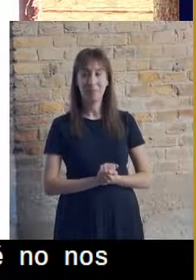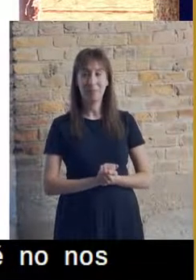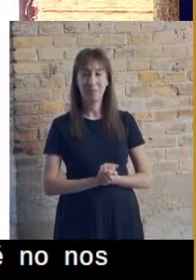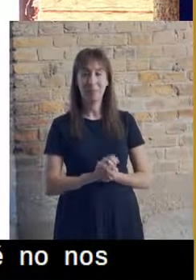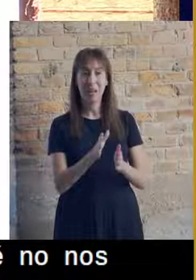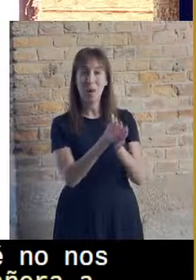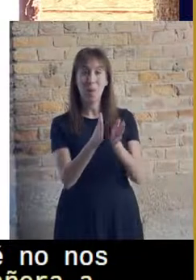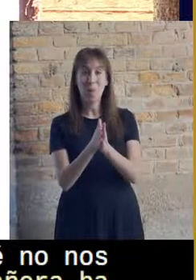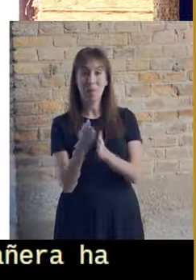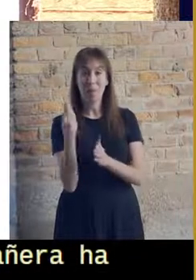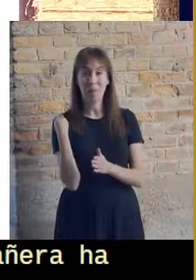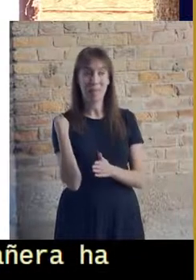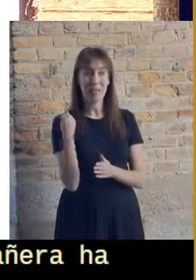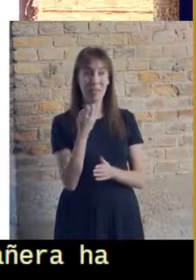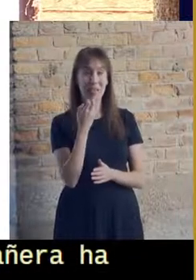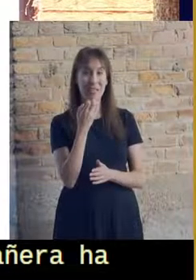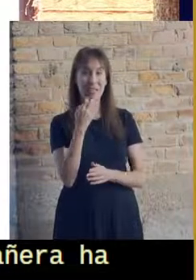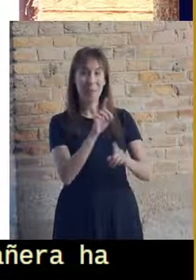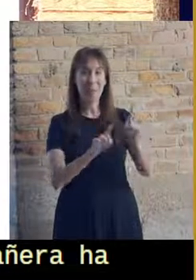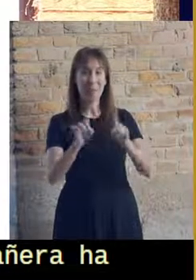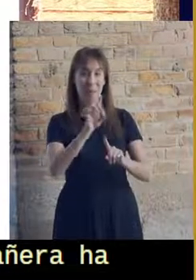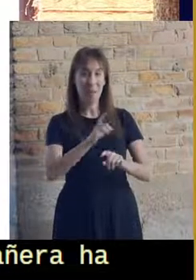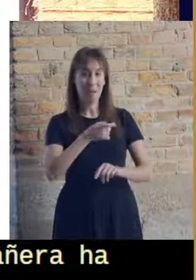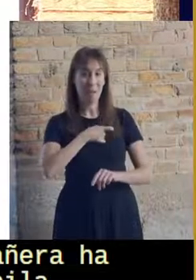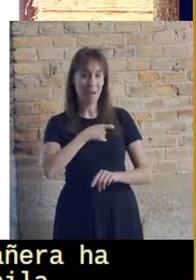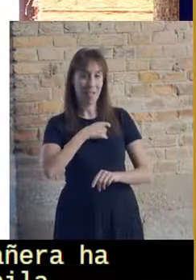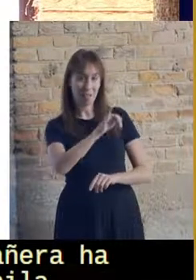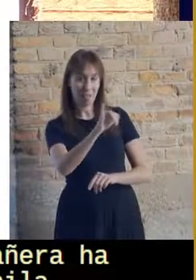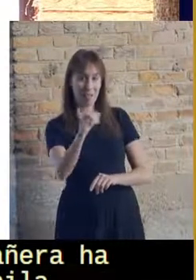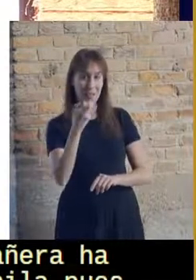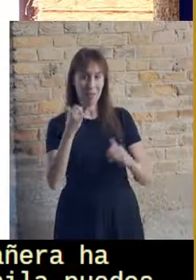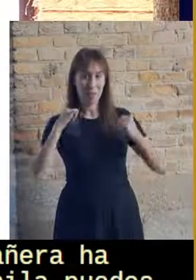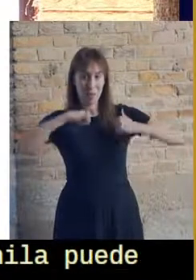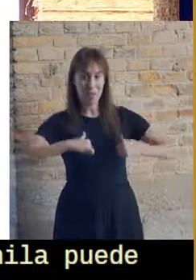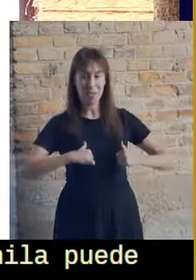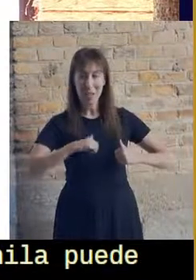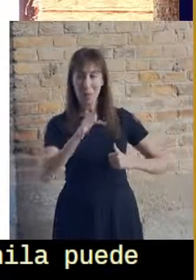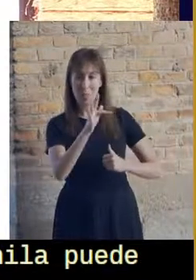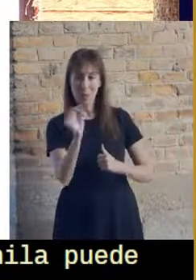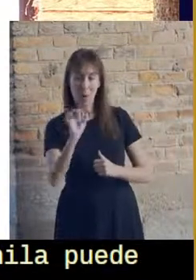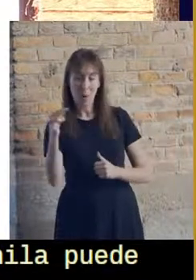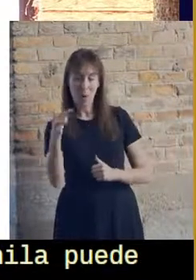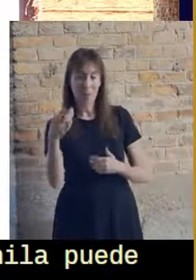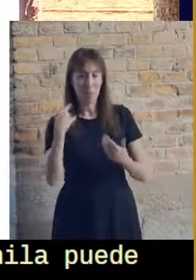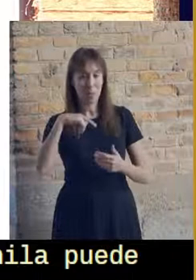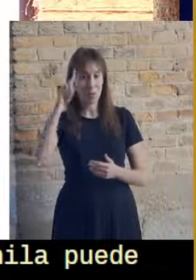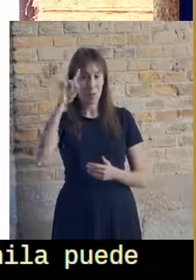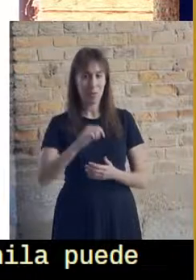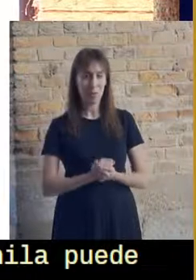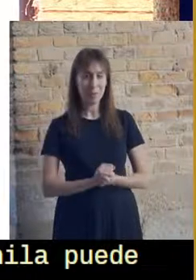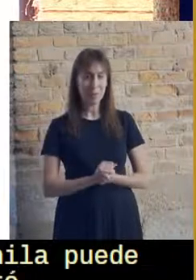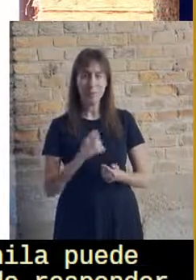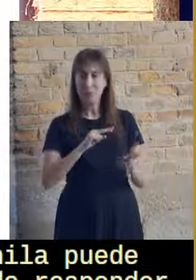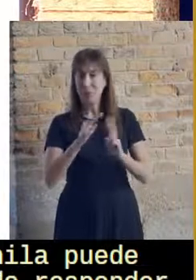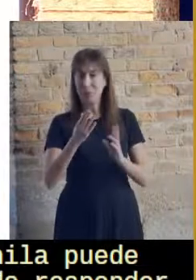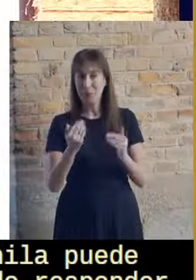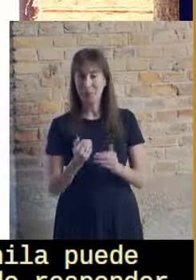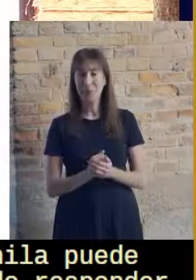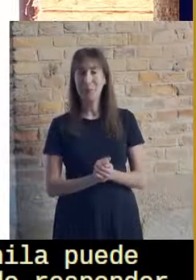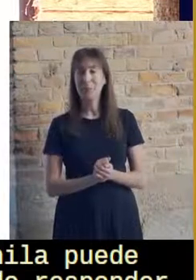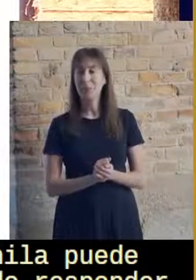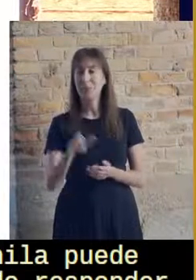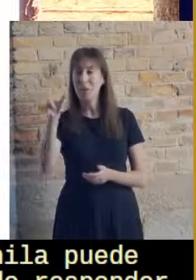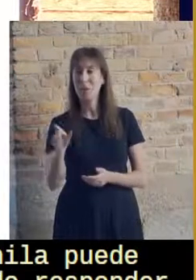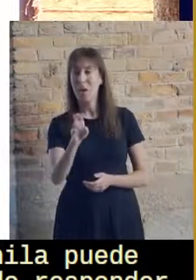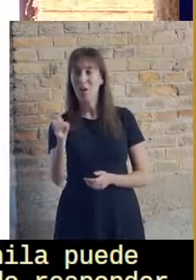la compañera me ha preguntado si tienes problemas cardíacos y la mochila puede ser puede estar contraindicada No lo sé no te puedo responder para